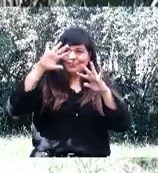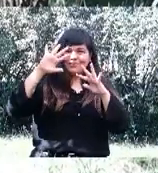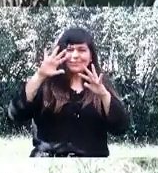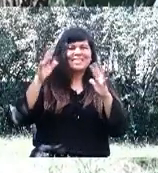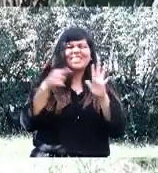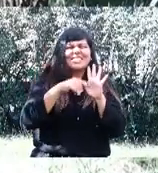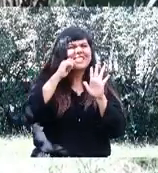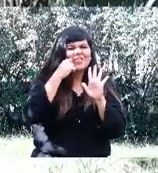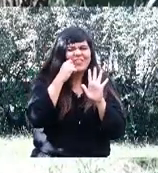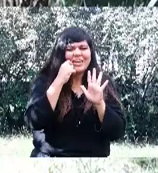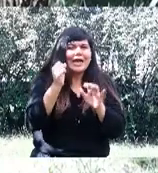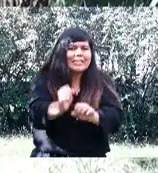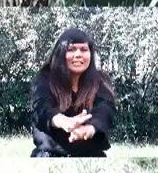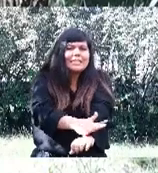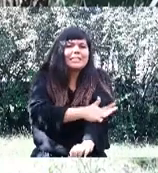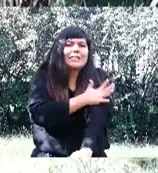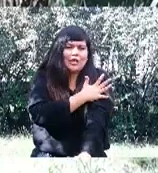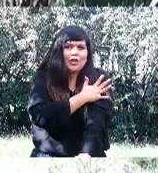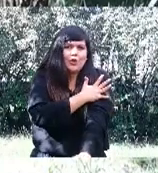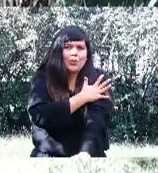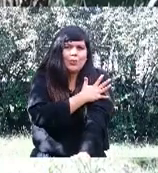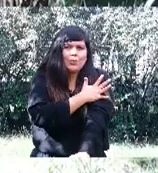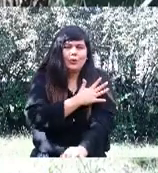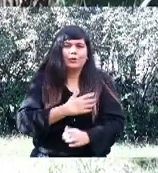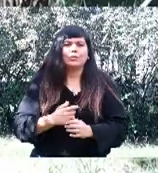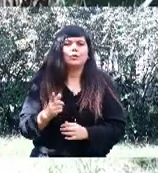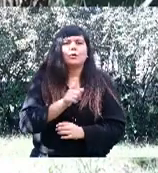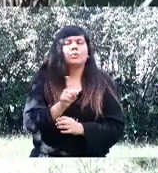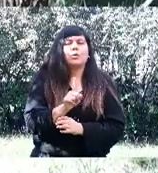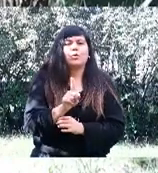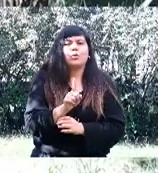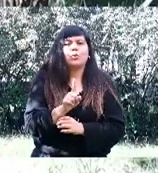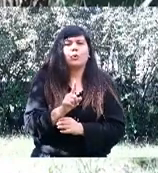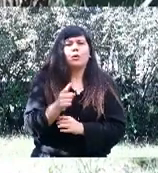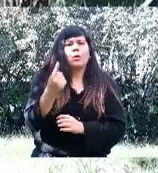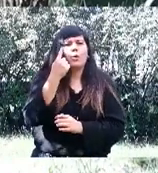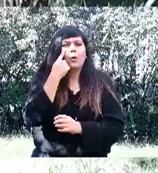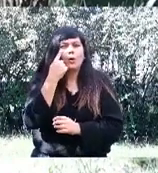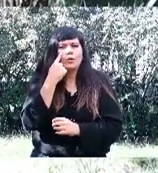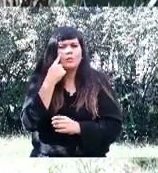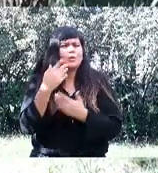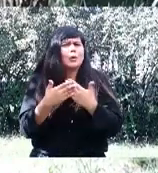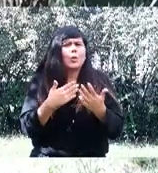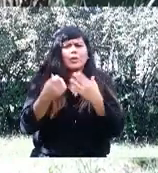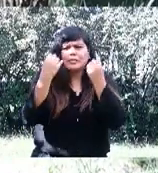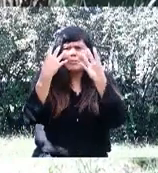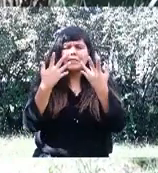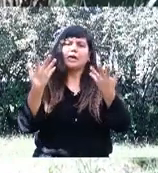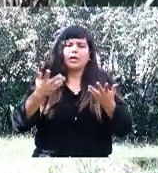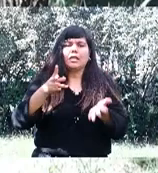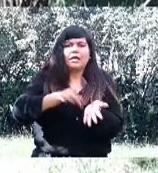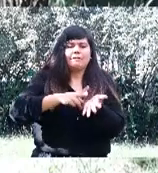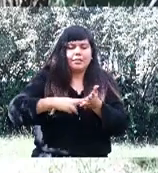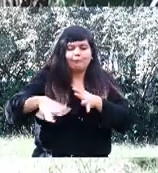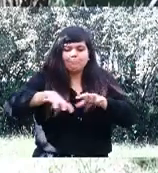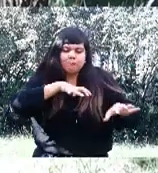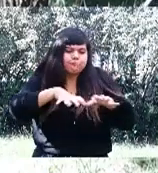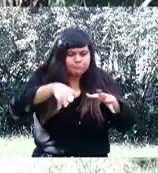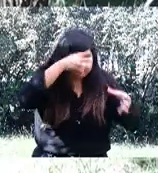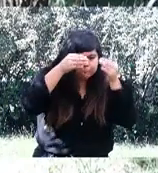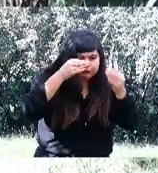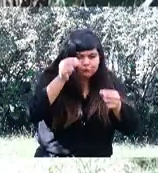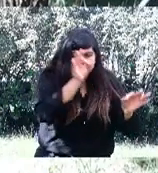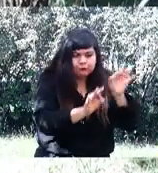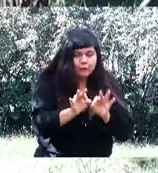experiencia desde los sentidos no el conocimiento se se aprendía haciendo nosotros aprendimos haciendo a